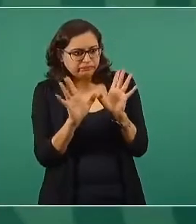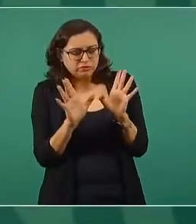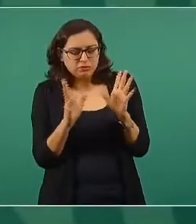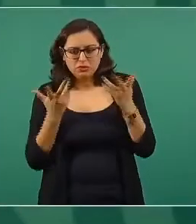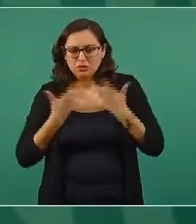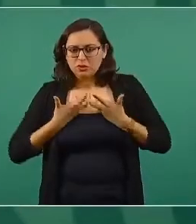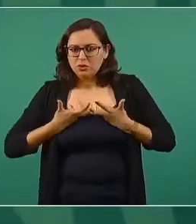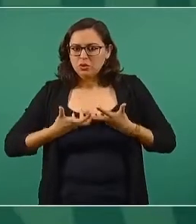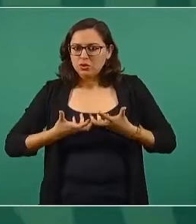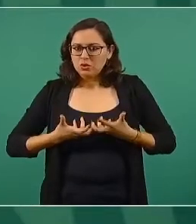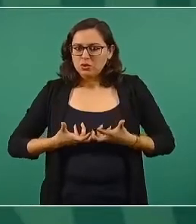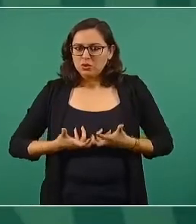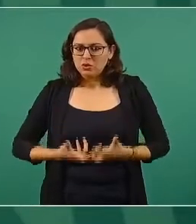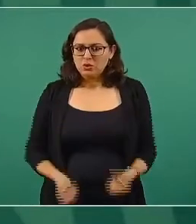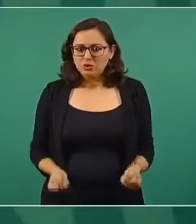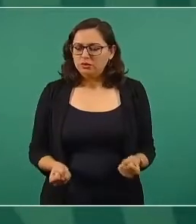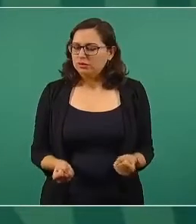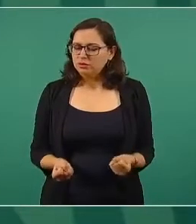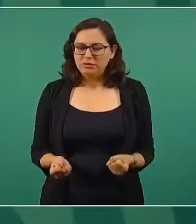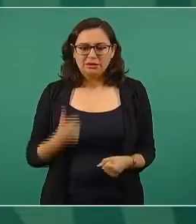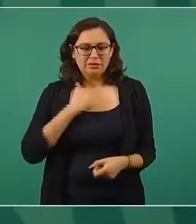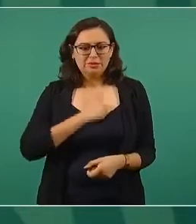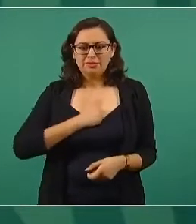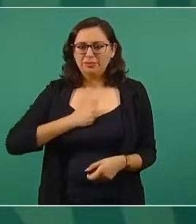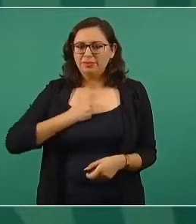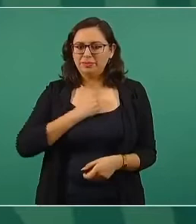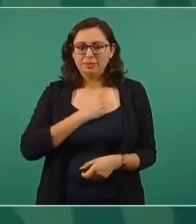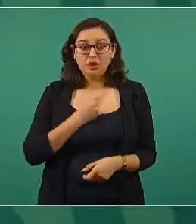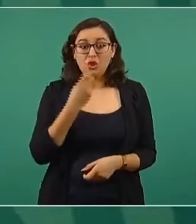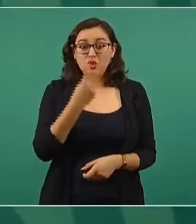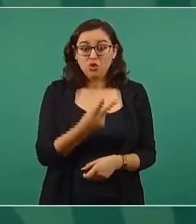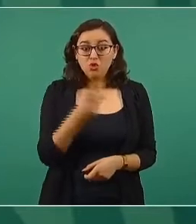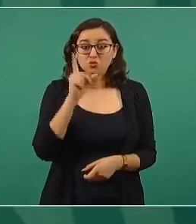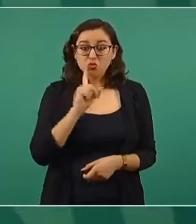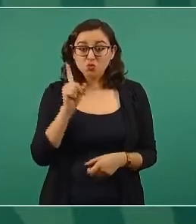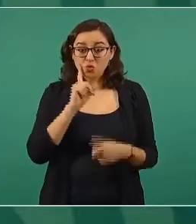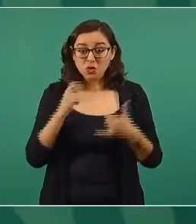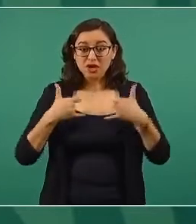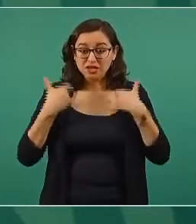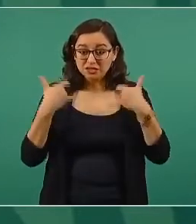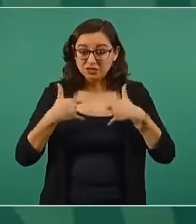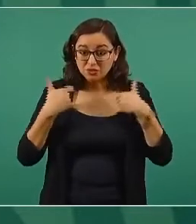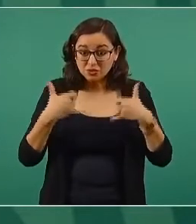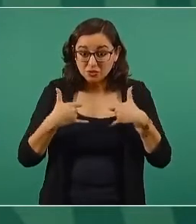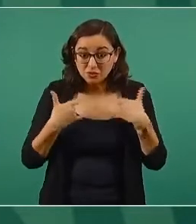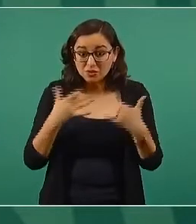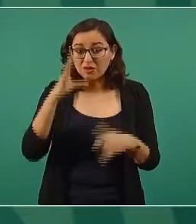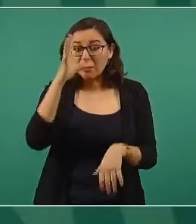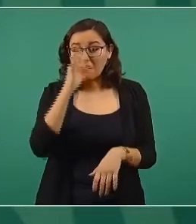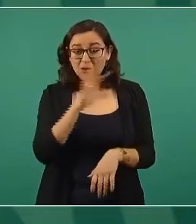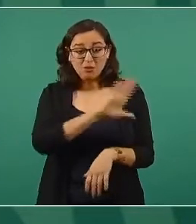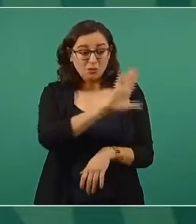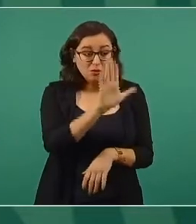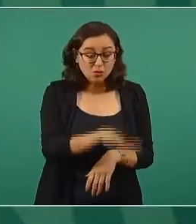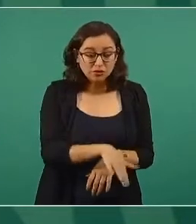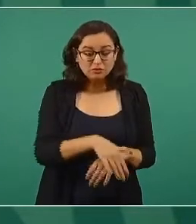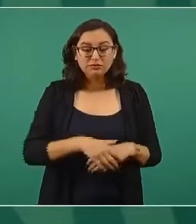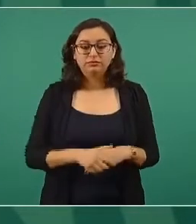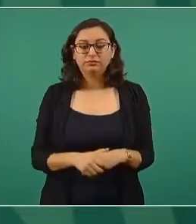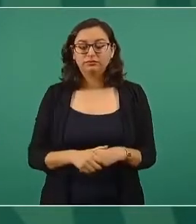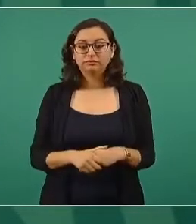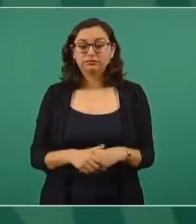duele mucho, muy lamentable, tratándose además de 2 mujeres, de 2 jóvenes. Y entonces